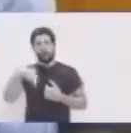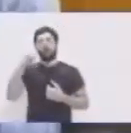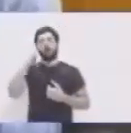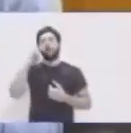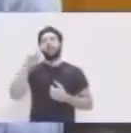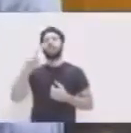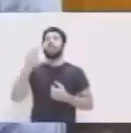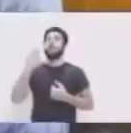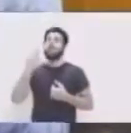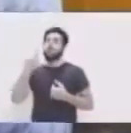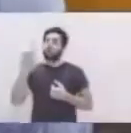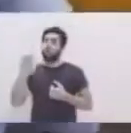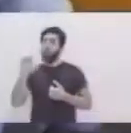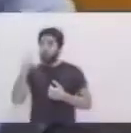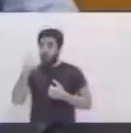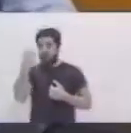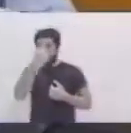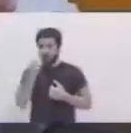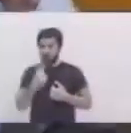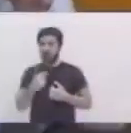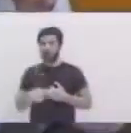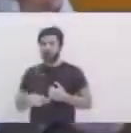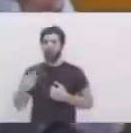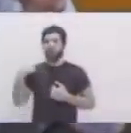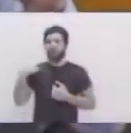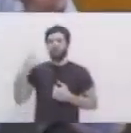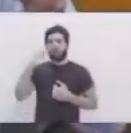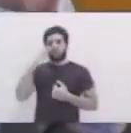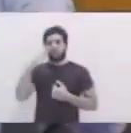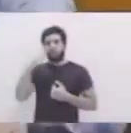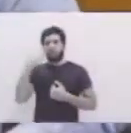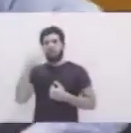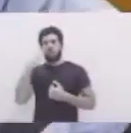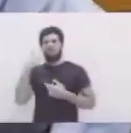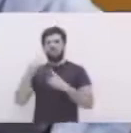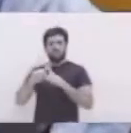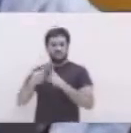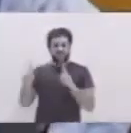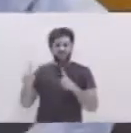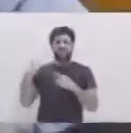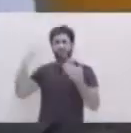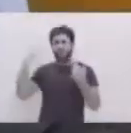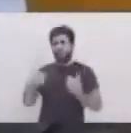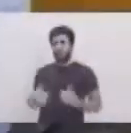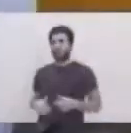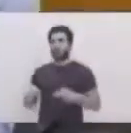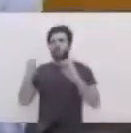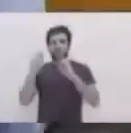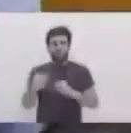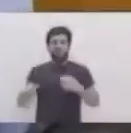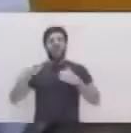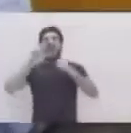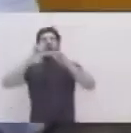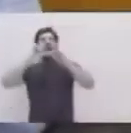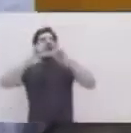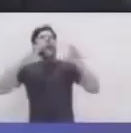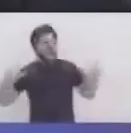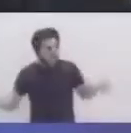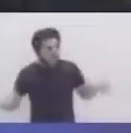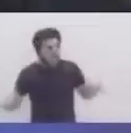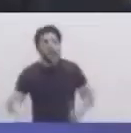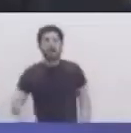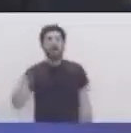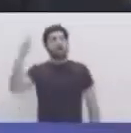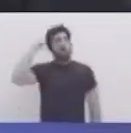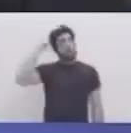Cuentan que ahí, en la casa de Nicolás, todos eran muy distintos a donde vivía Graciela. La gente gritaba, la gente era